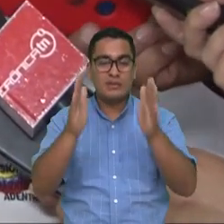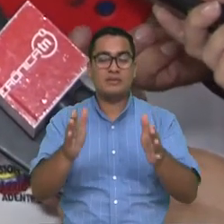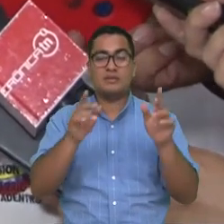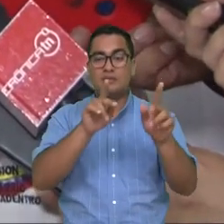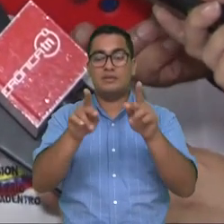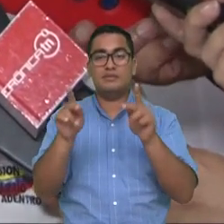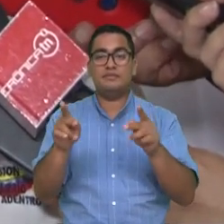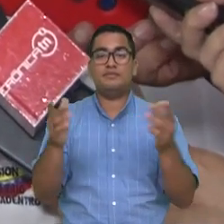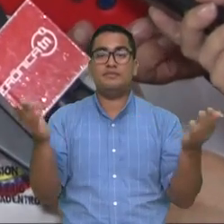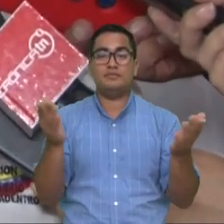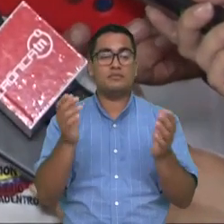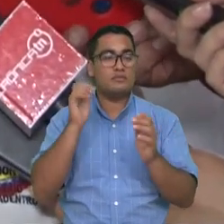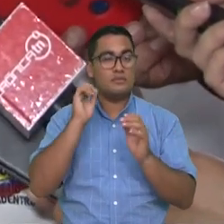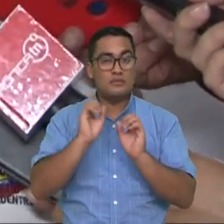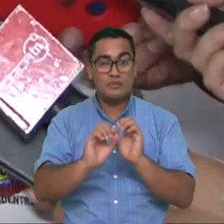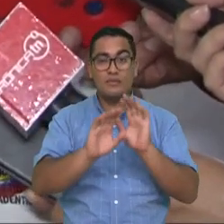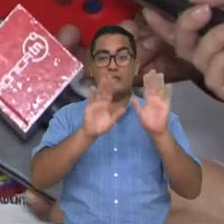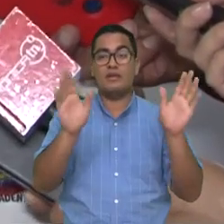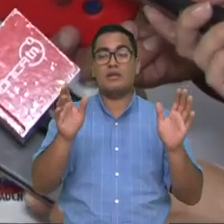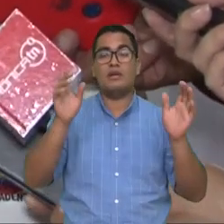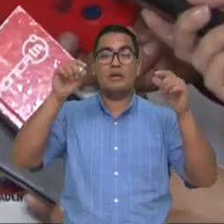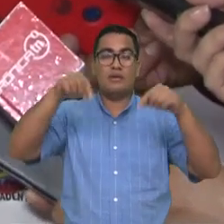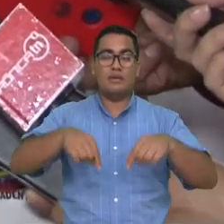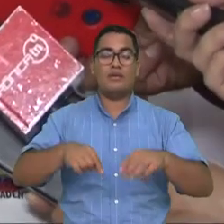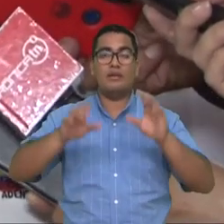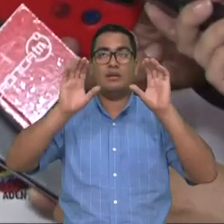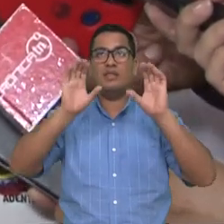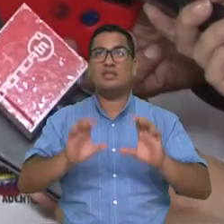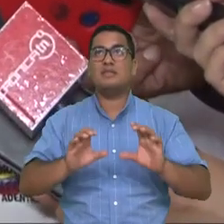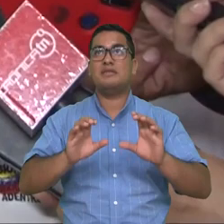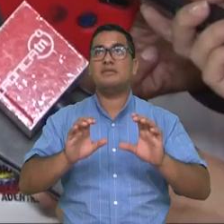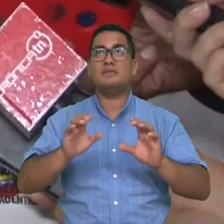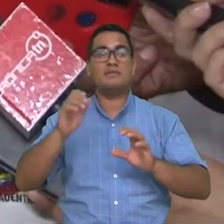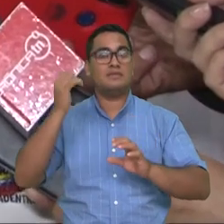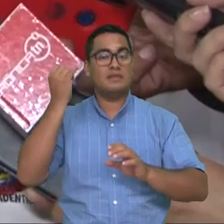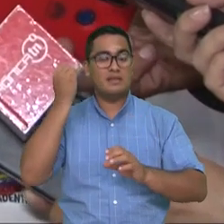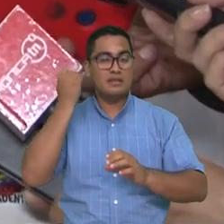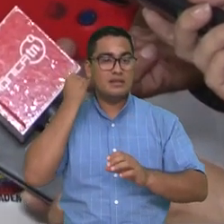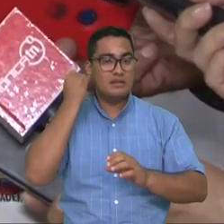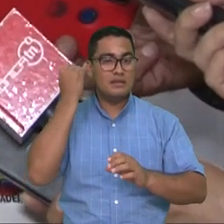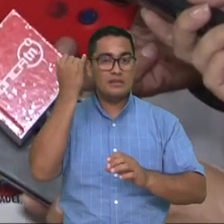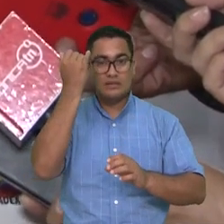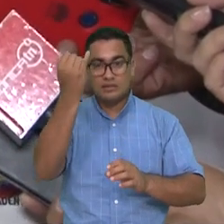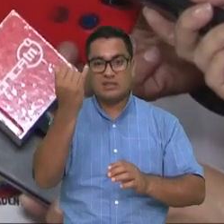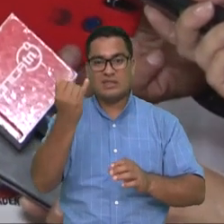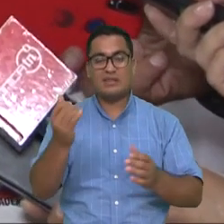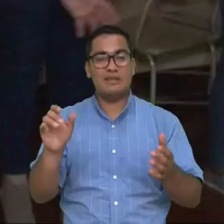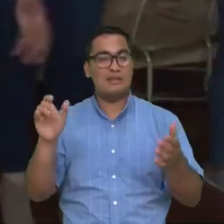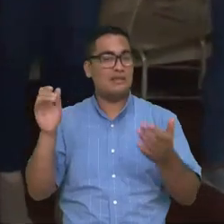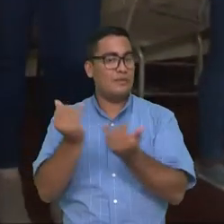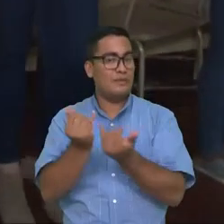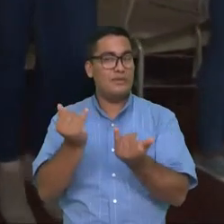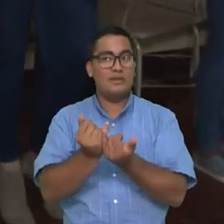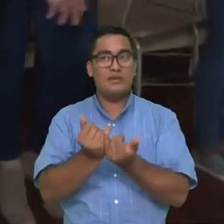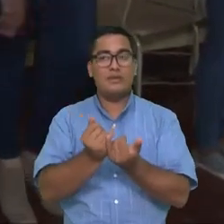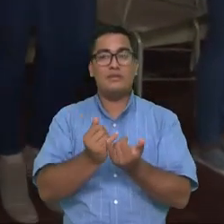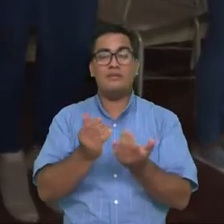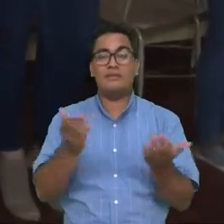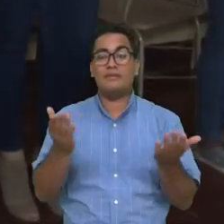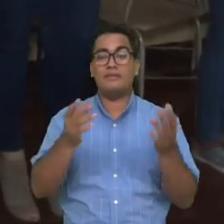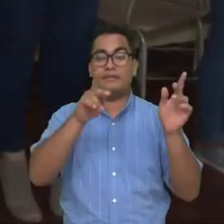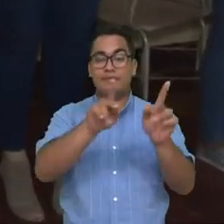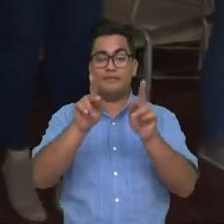eso en el transcurso de la mañana, y ahora en la tarde nos proponemos hacer lo mismo acá en el centro donde nos encontramos. Las